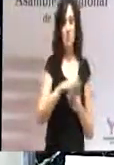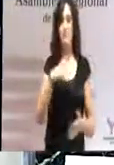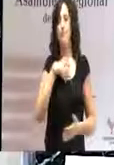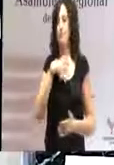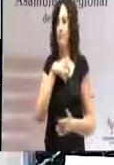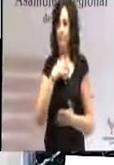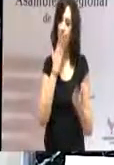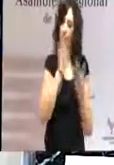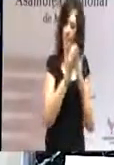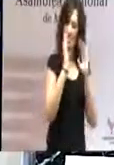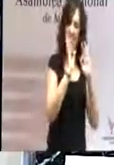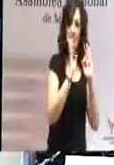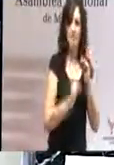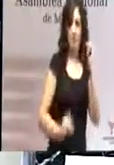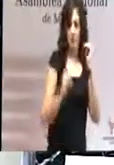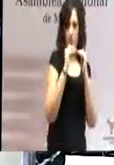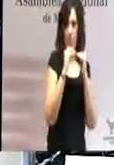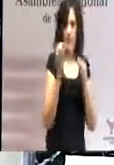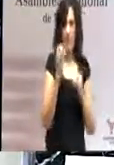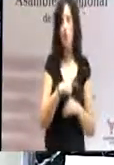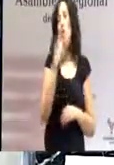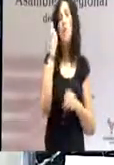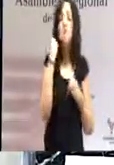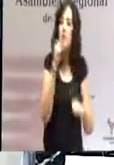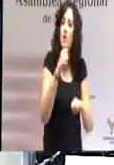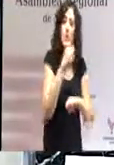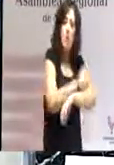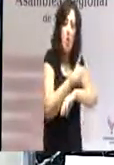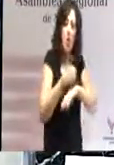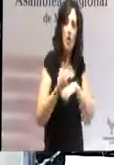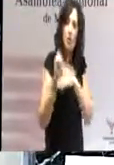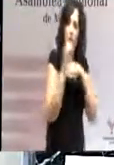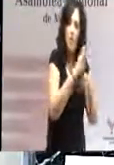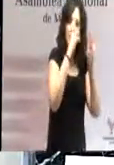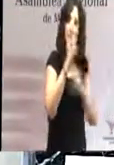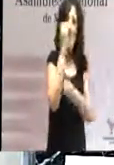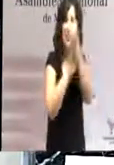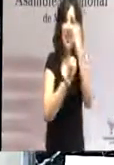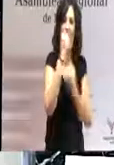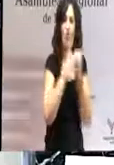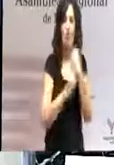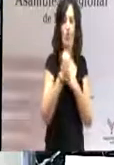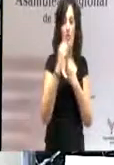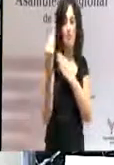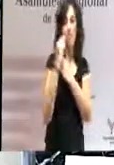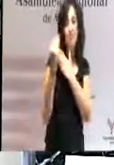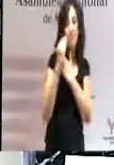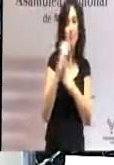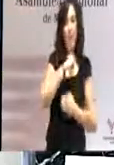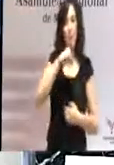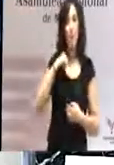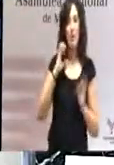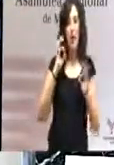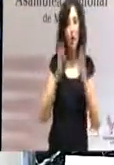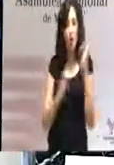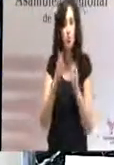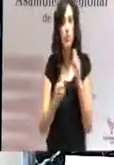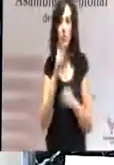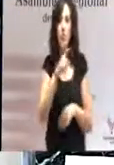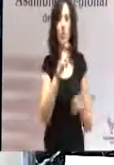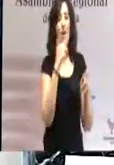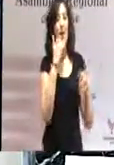Aún así, sepa que Ciudadanos le apoyará en la reivindicación de una financiación autonómica más justa, pero esa no es la fórmula mágica